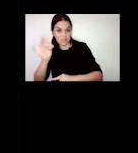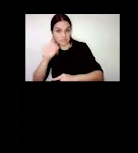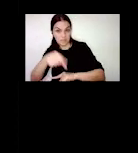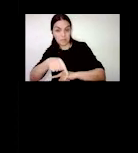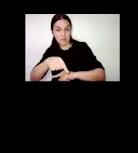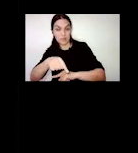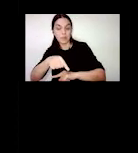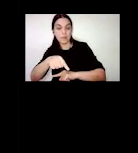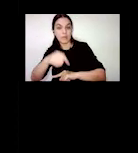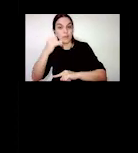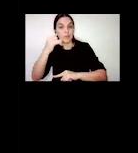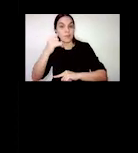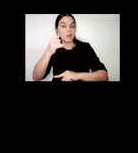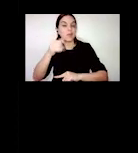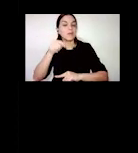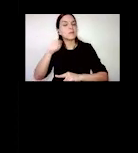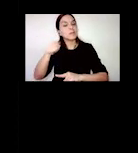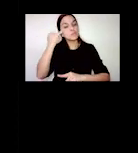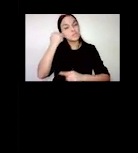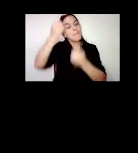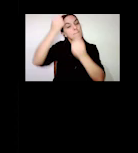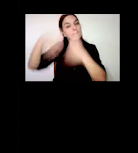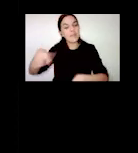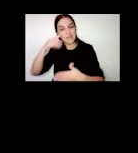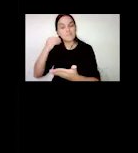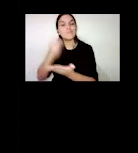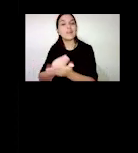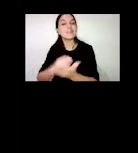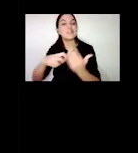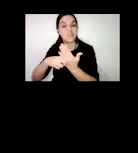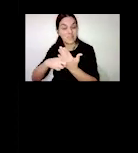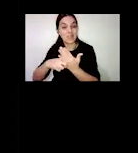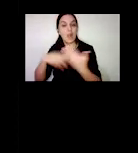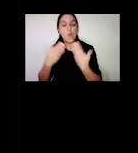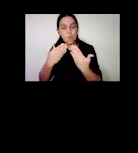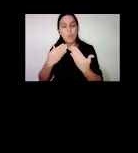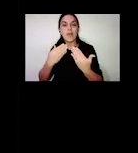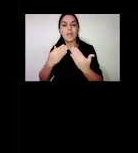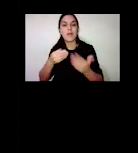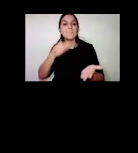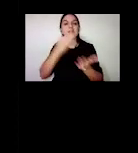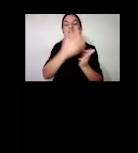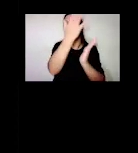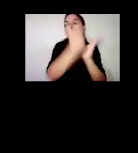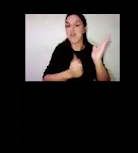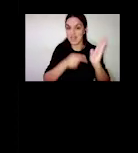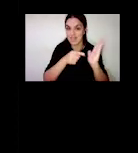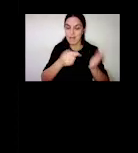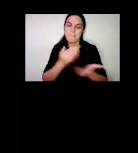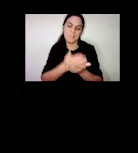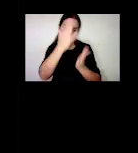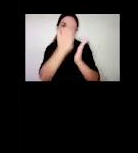hayan perdido la condición de residentes, tienen plazo para presentar esta solicitud de baja